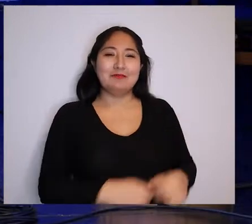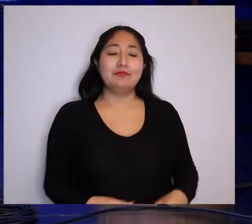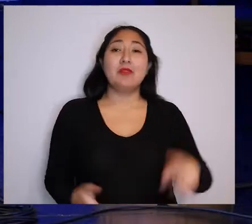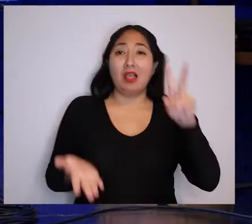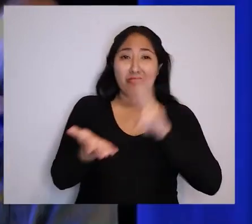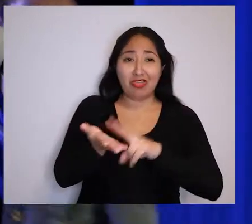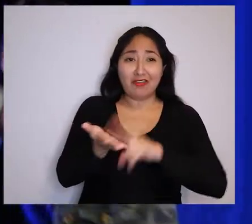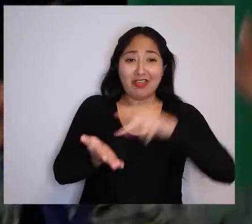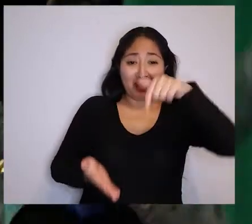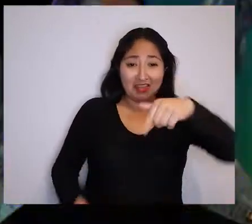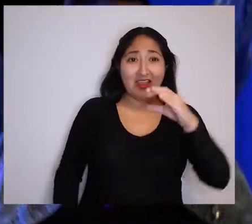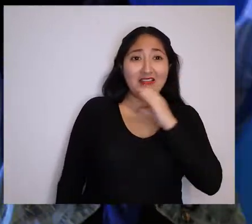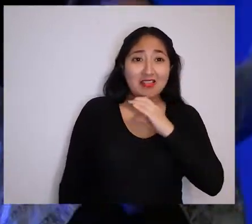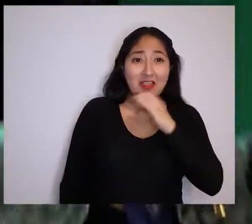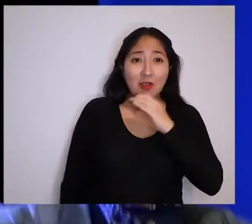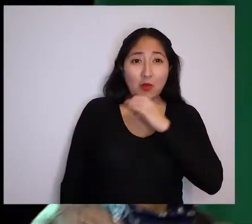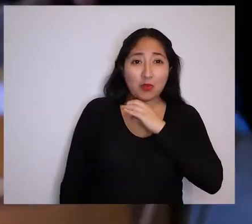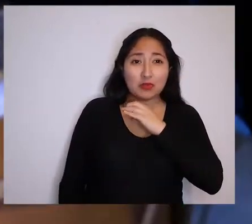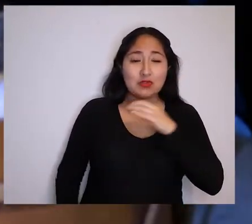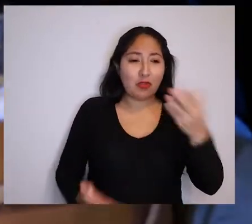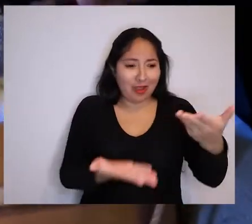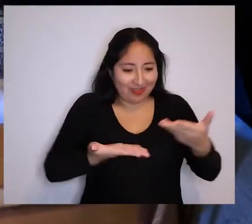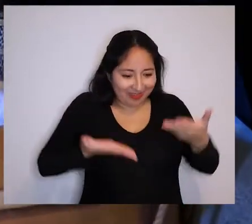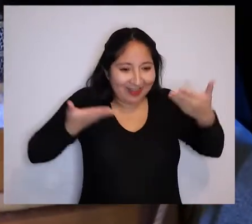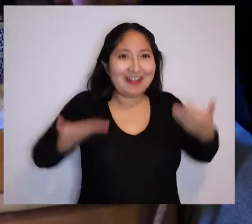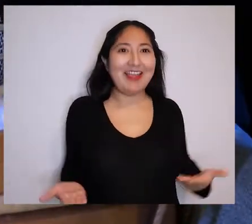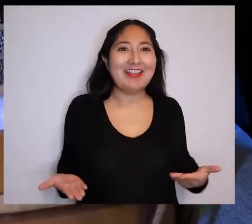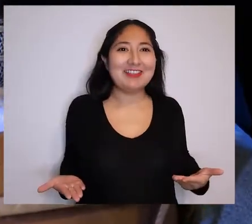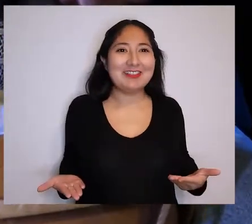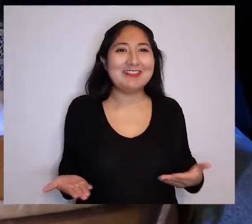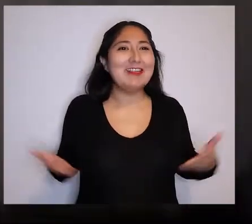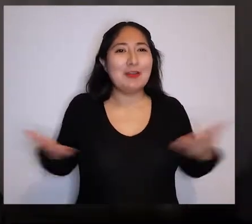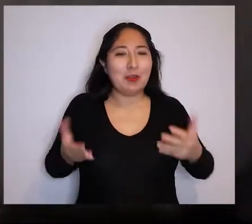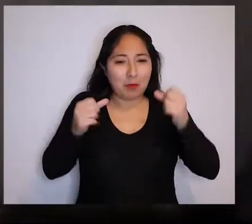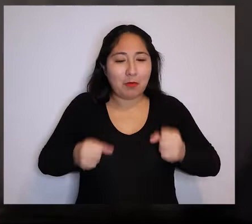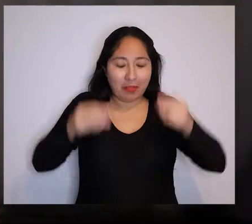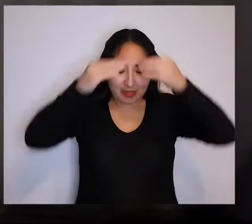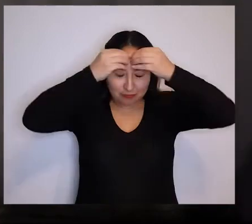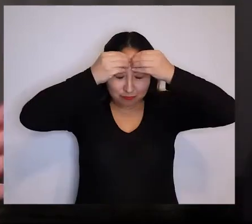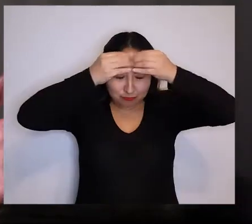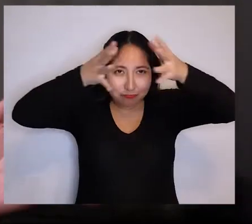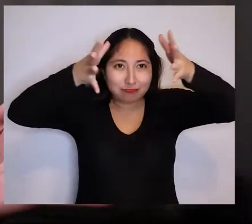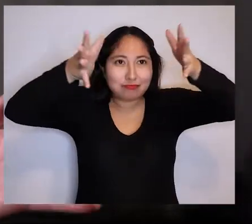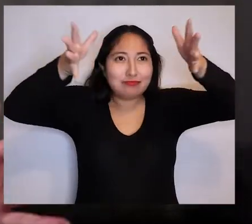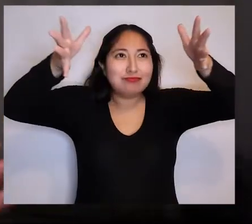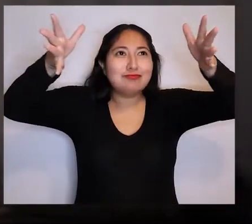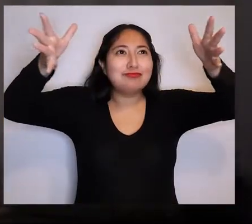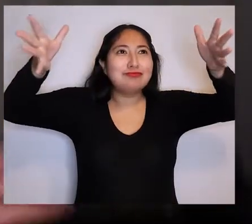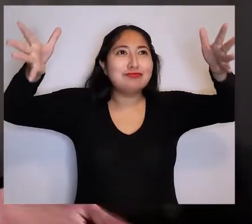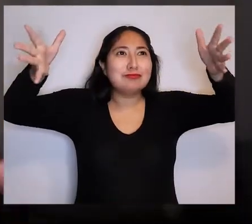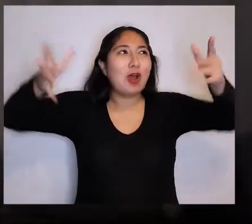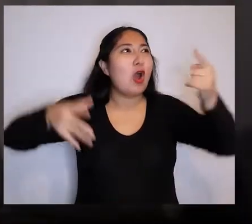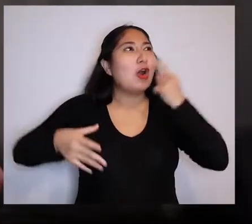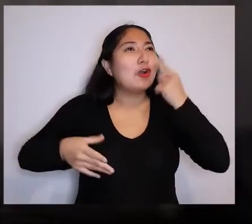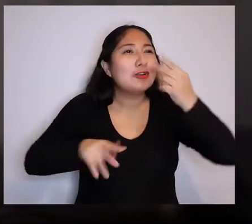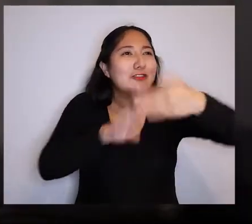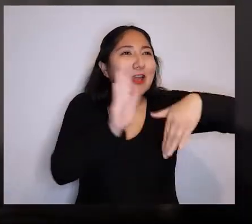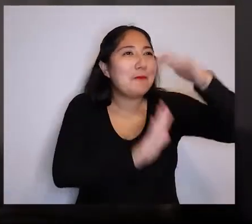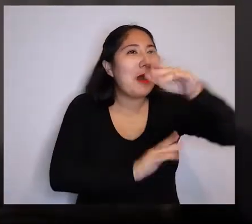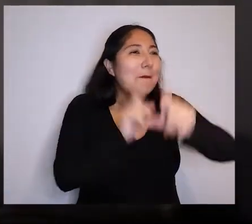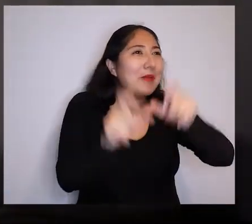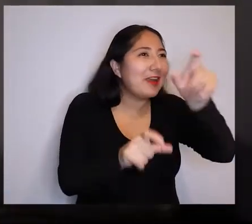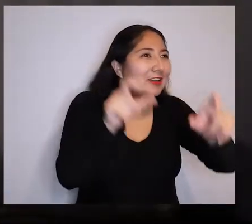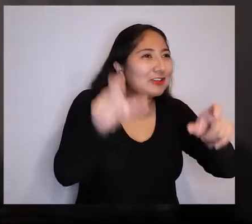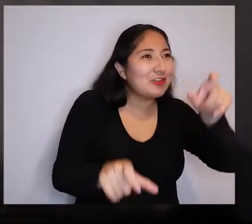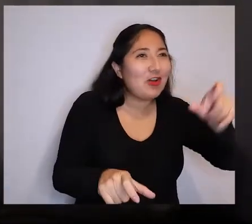especialidad. Y la verdad es que los cursos, esto es lo que entregan, como poder abrir nuestras posibilidades de conocer más